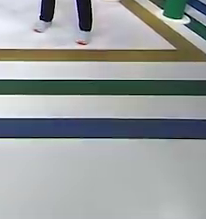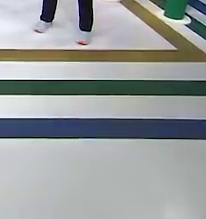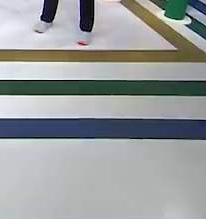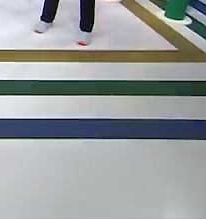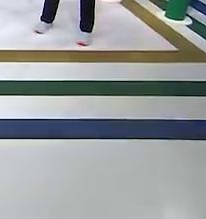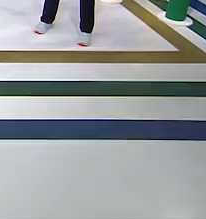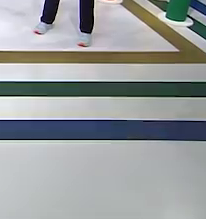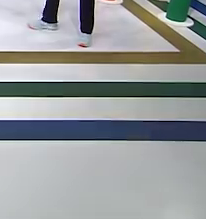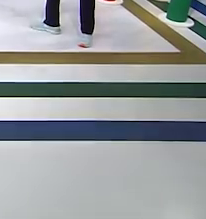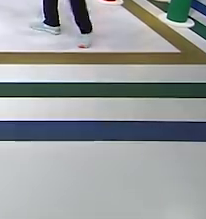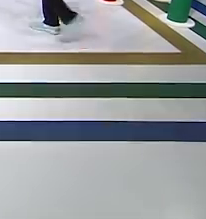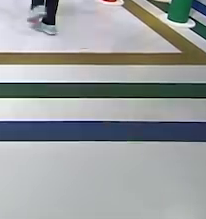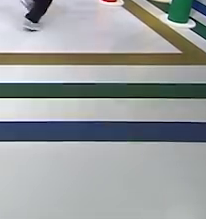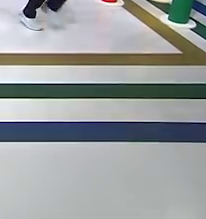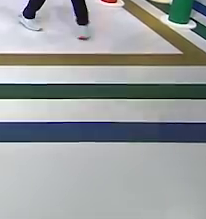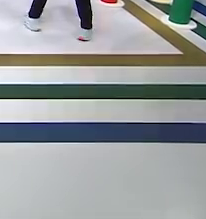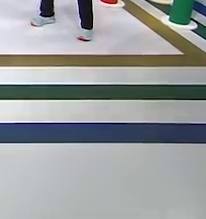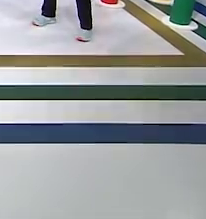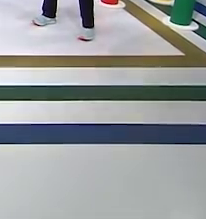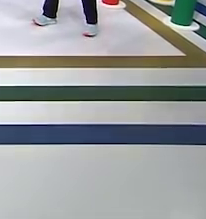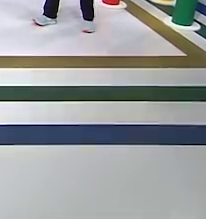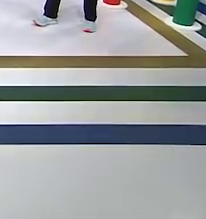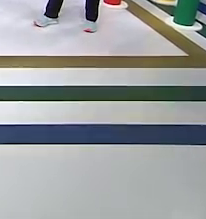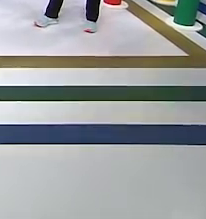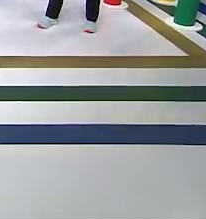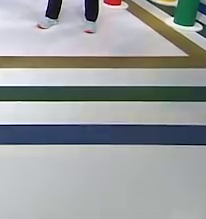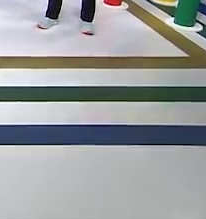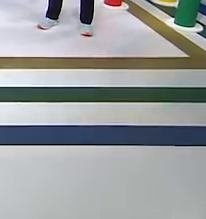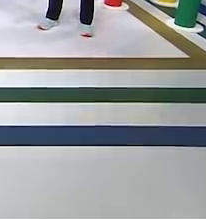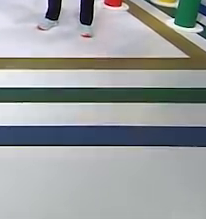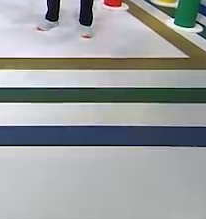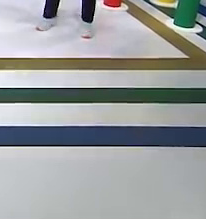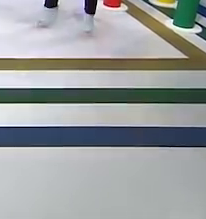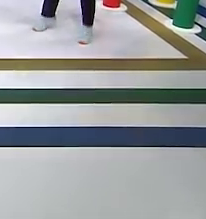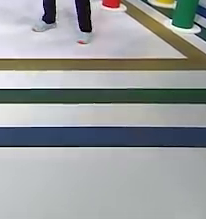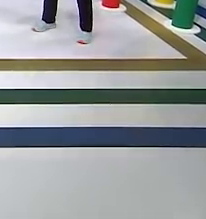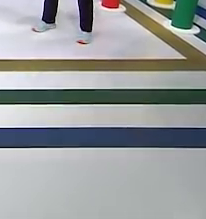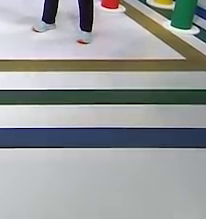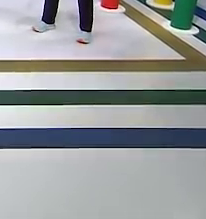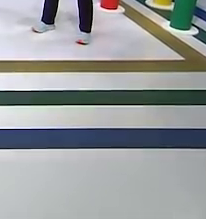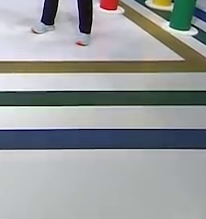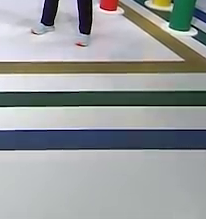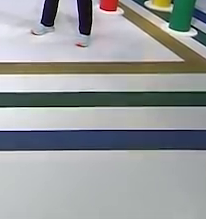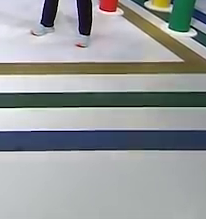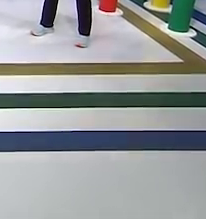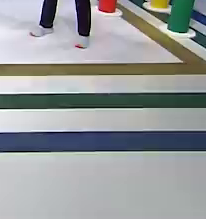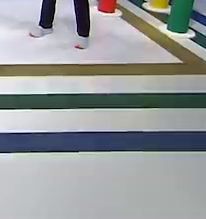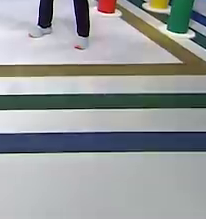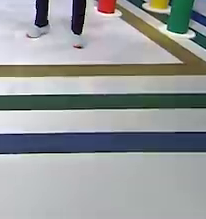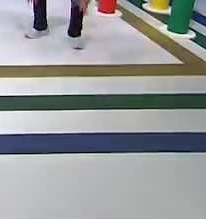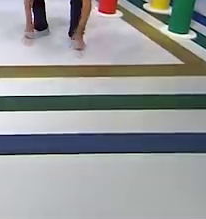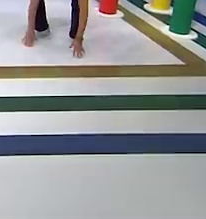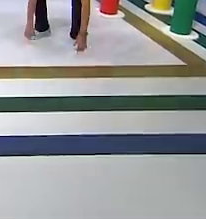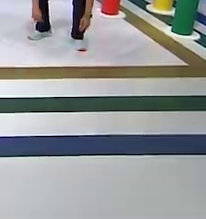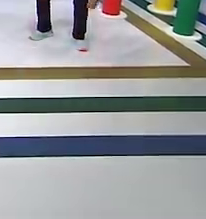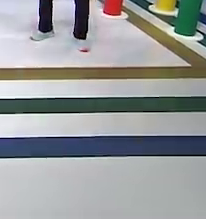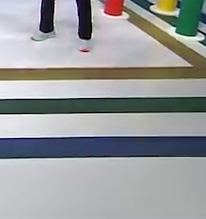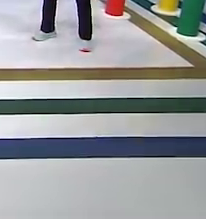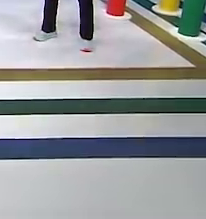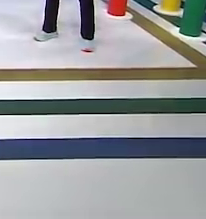A ver, ¿qué les parece? Lunes. Lunes. Lunes. Martes. Martes.